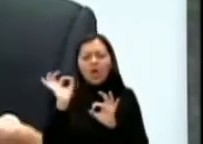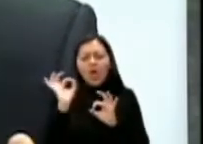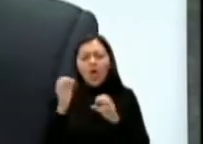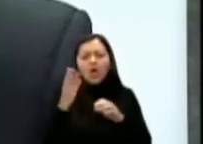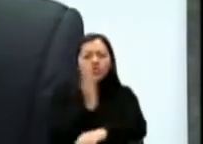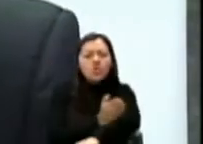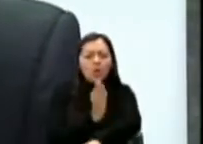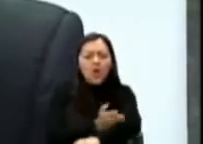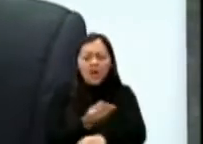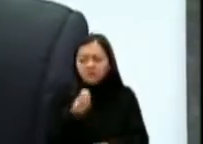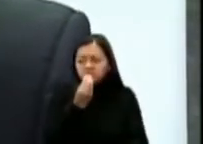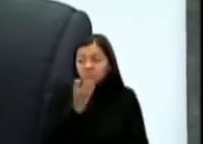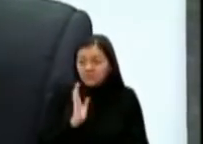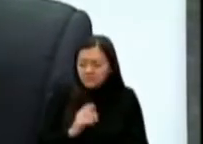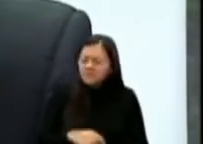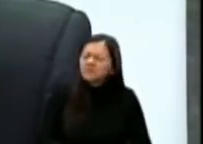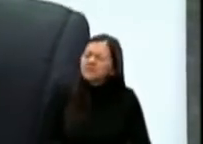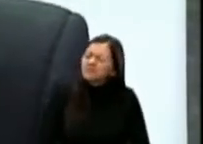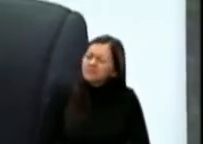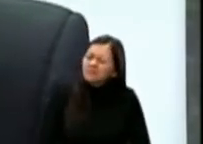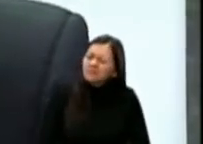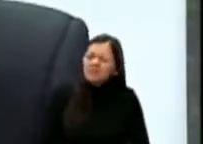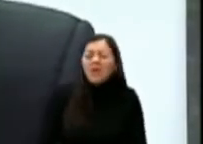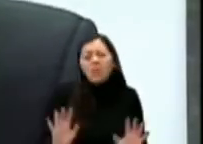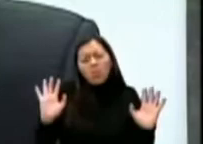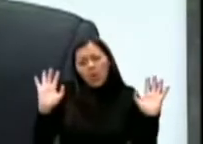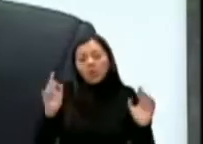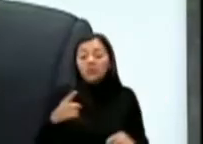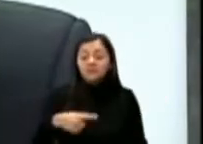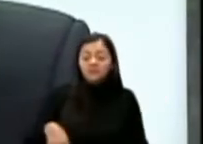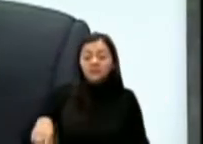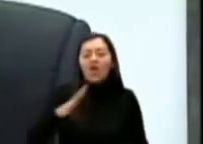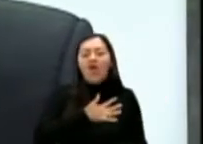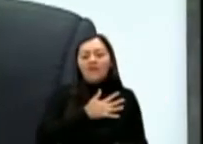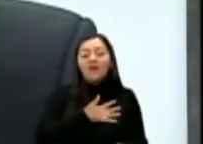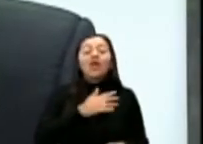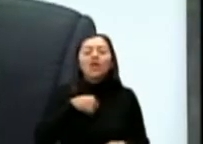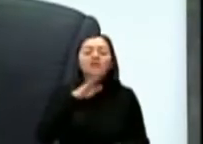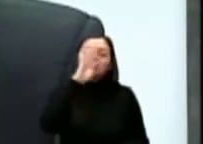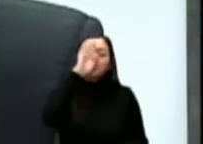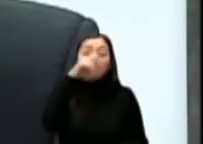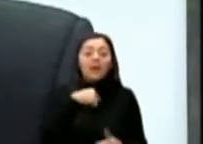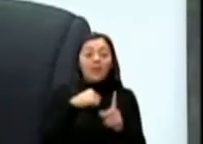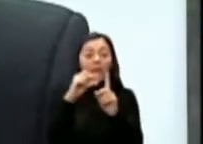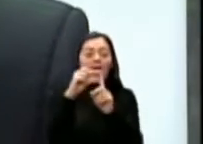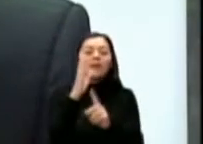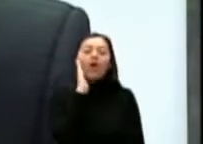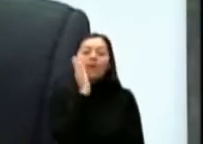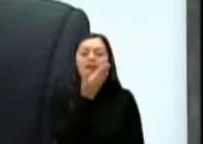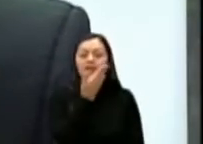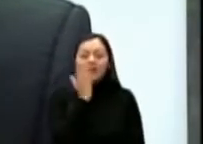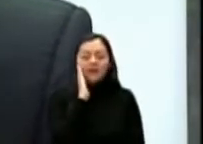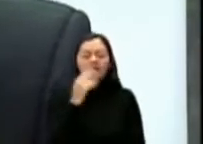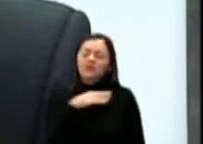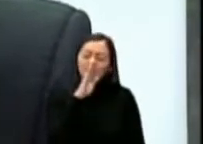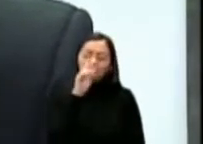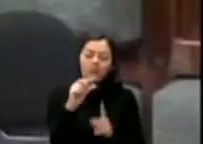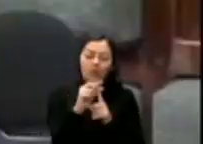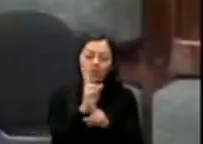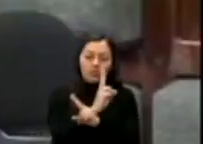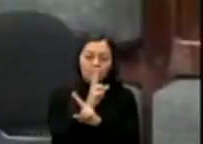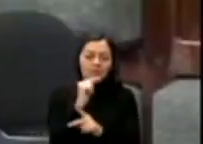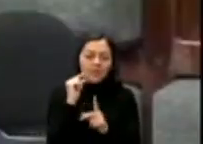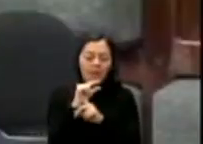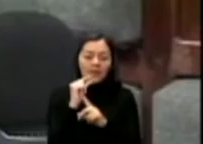confianza que me dieron le pregunte y comadre yo acostumbro tratar de comadres y compadres a los compañeros